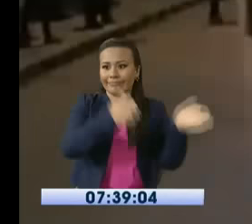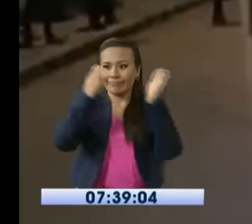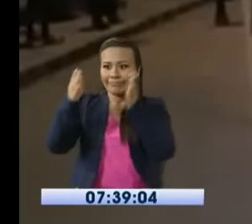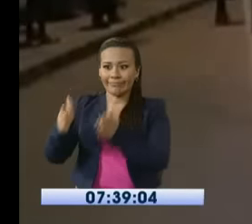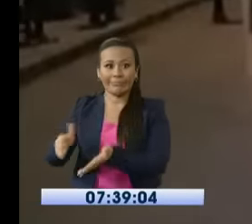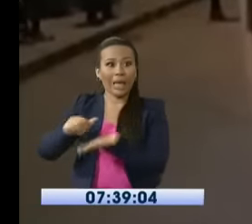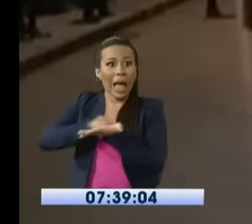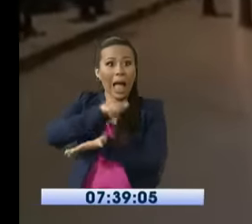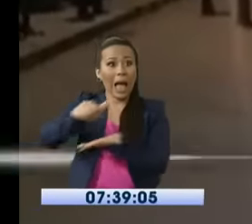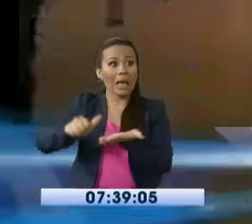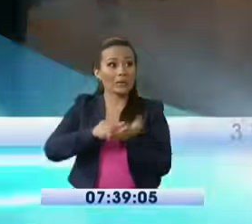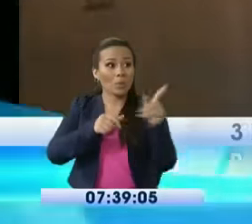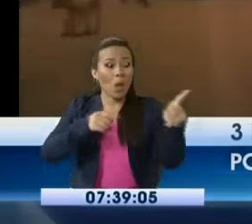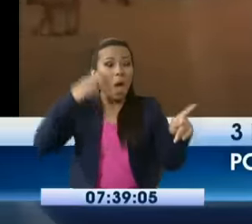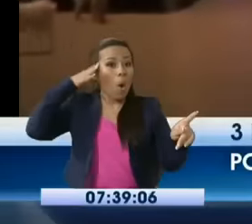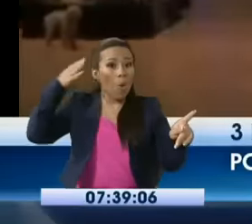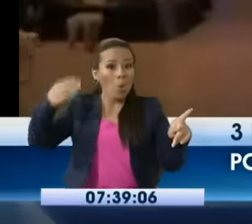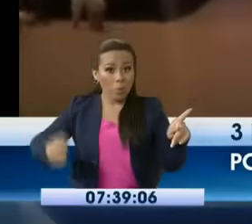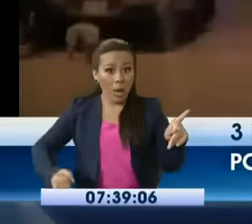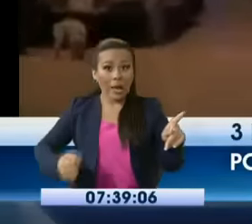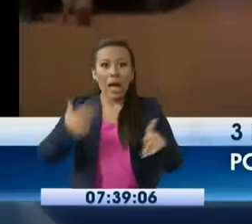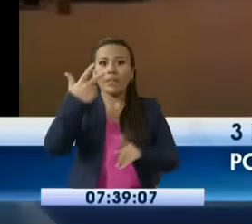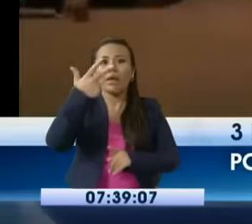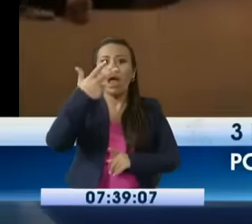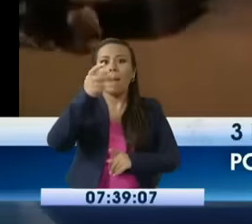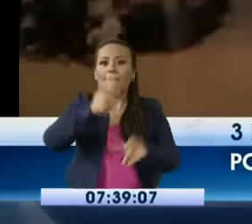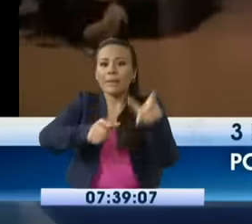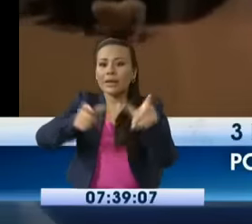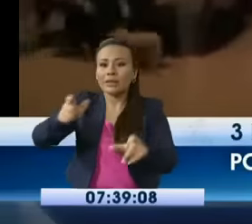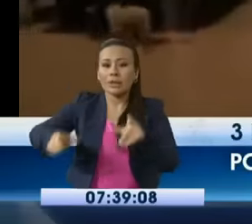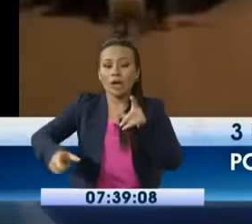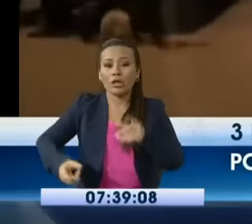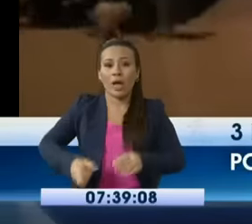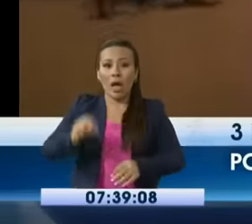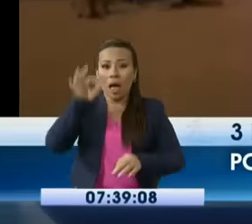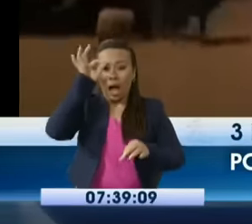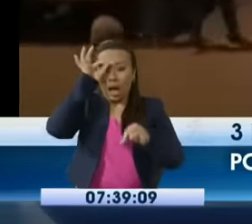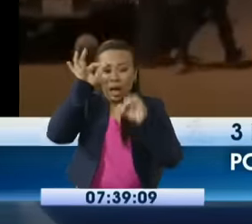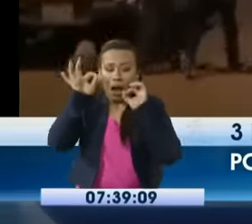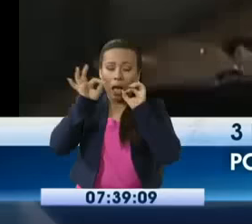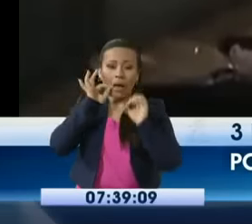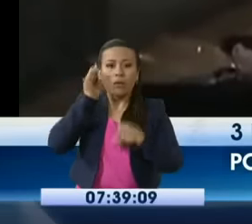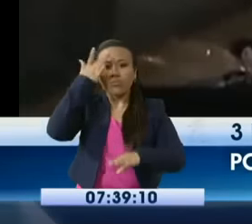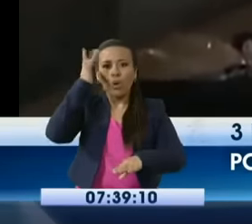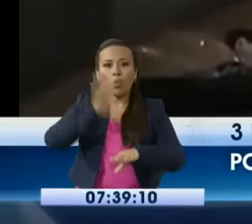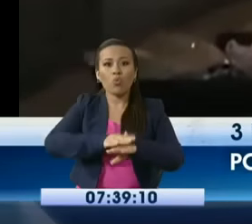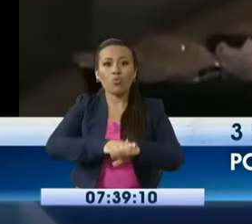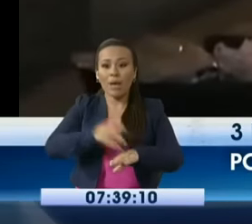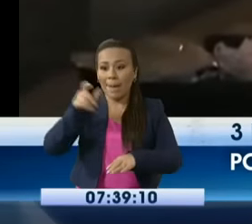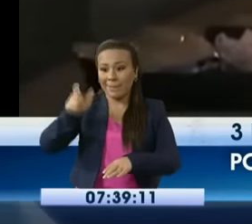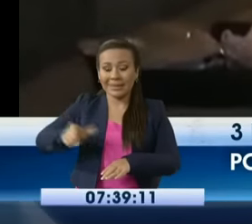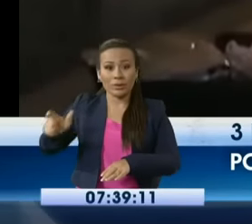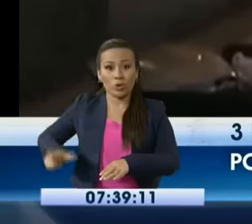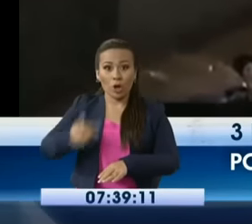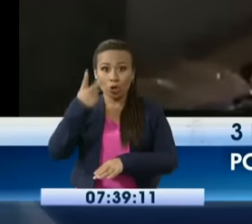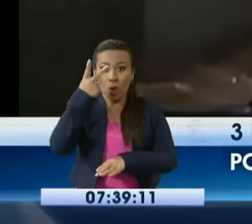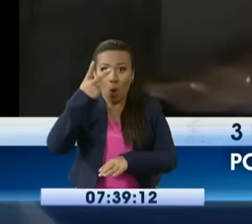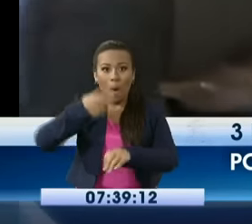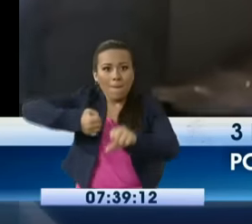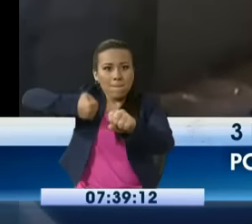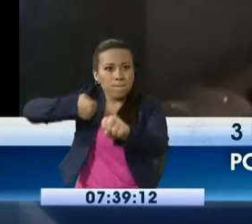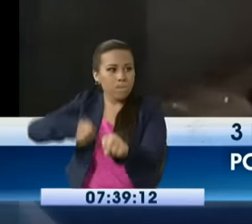Cuenca. Allí 3 personas resultaron heridas tras una explosión. Según las investigaciones, 2 hombres a bordo